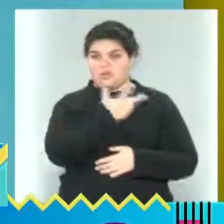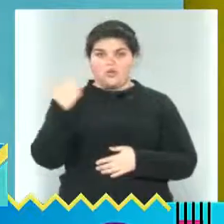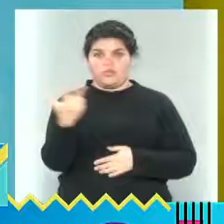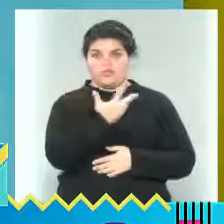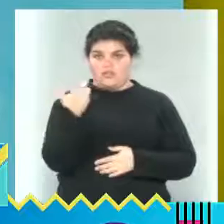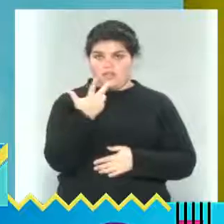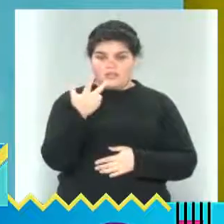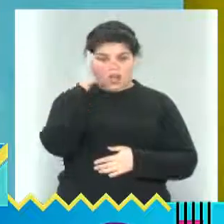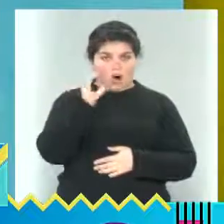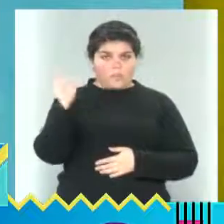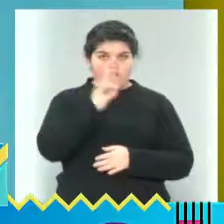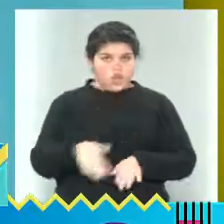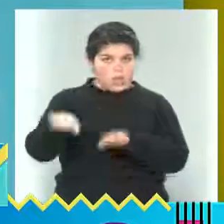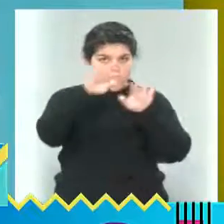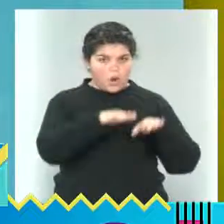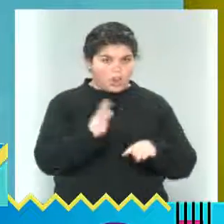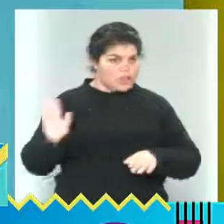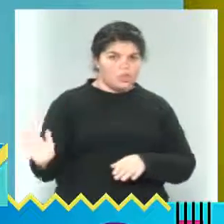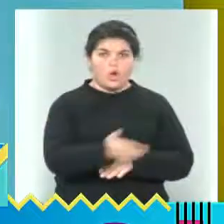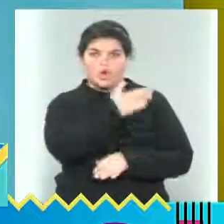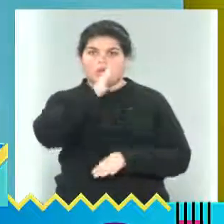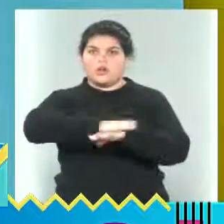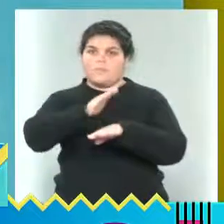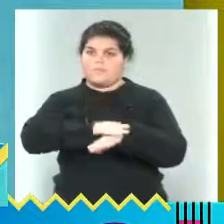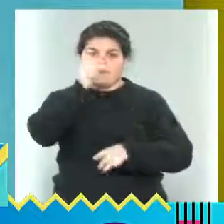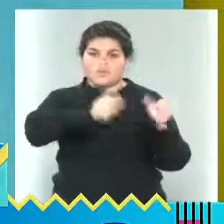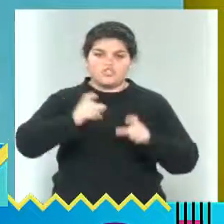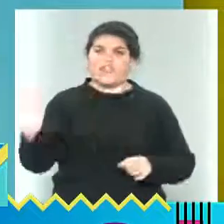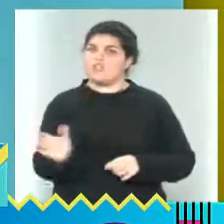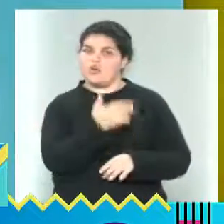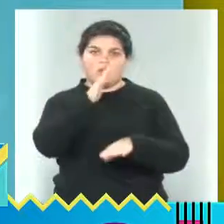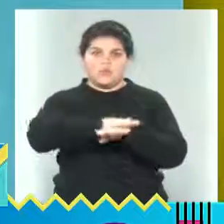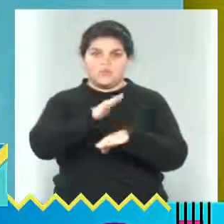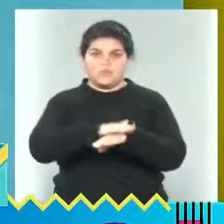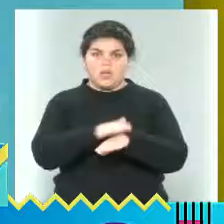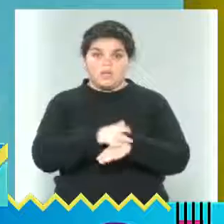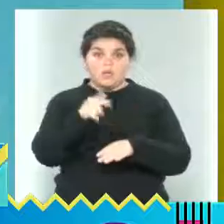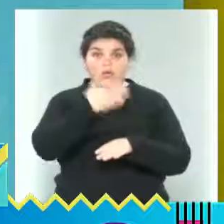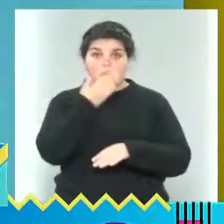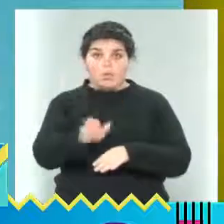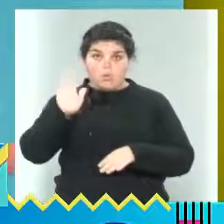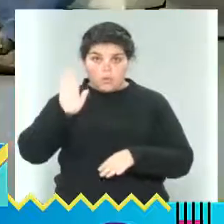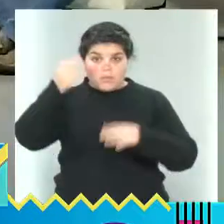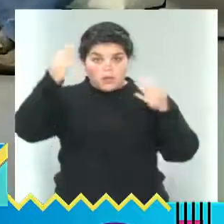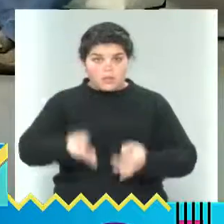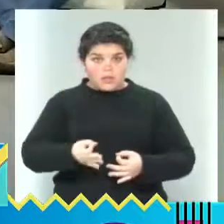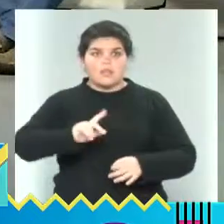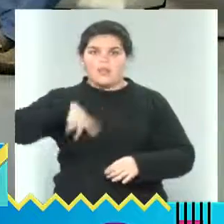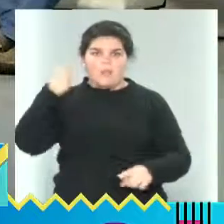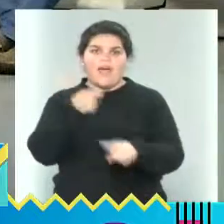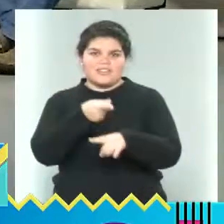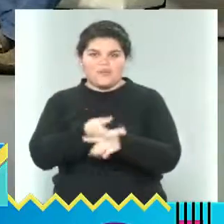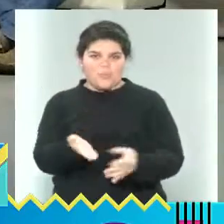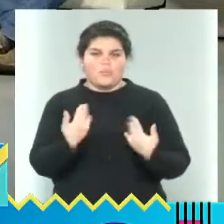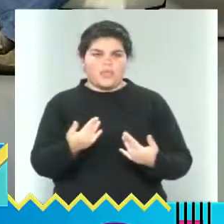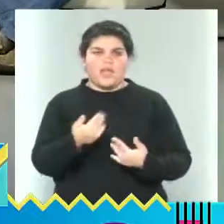todos tenemos una cuota de responsabilidad en esto, y a partir de ahí, obviamente, si uno cumple con eso, poder exigir está buenísimo.